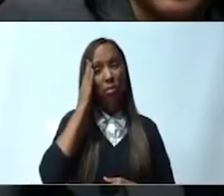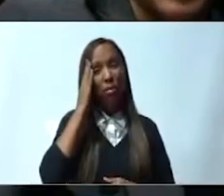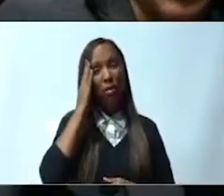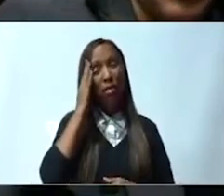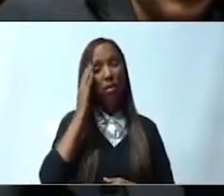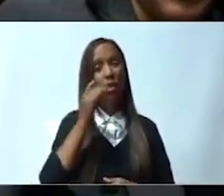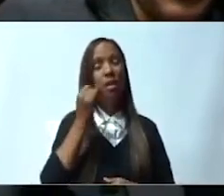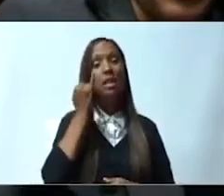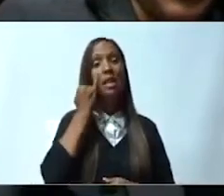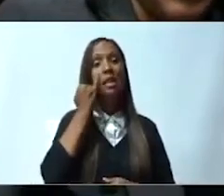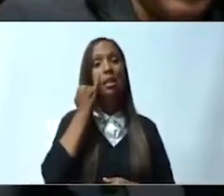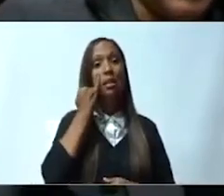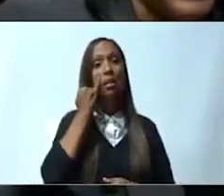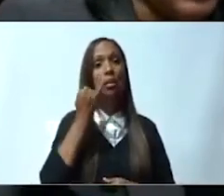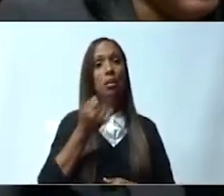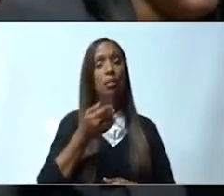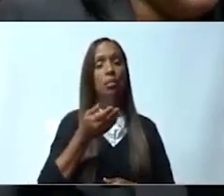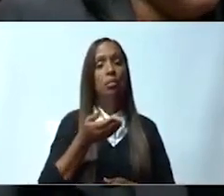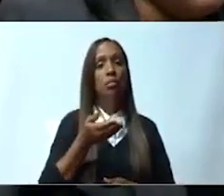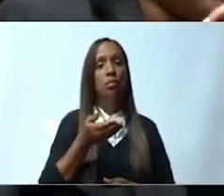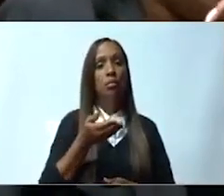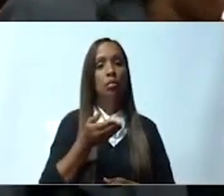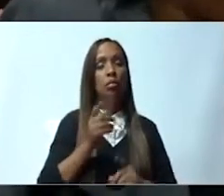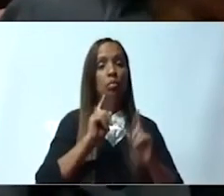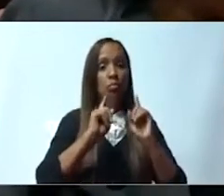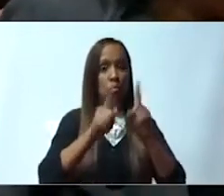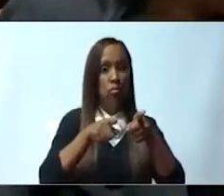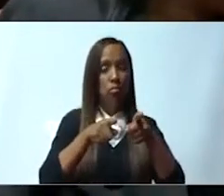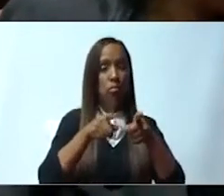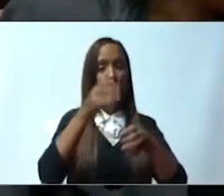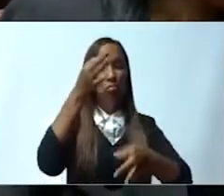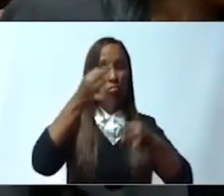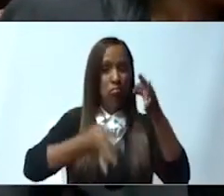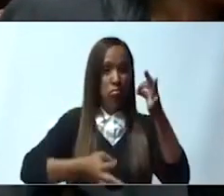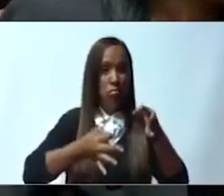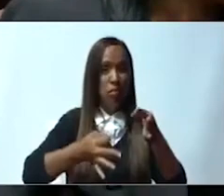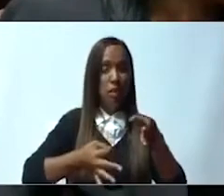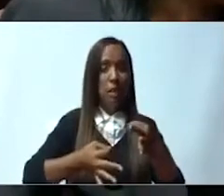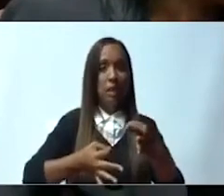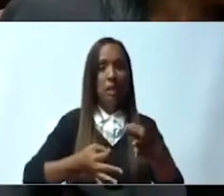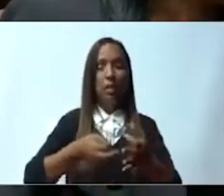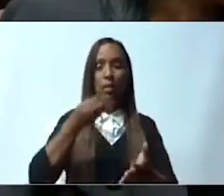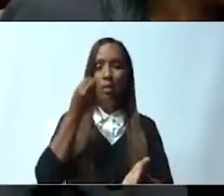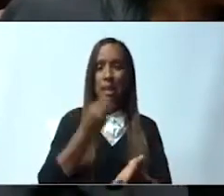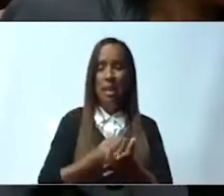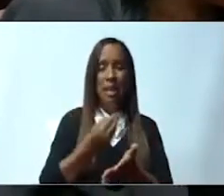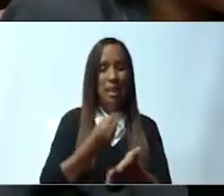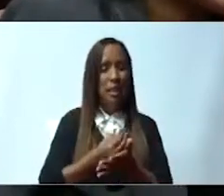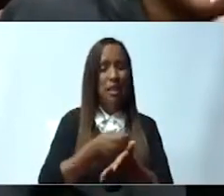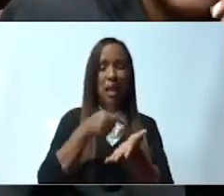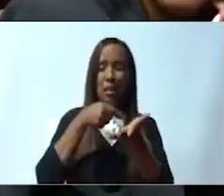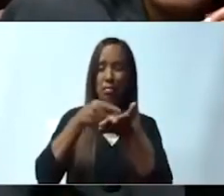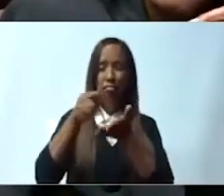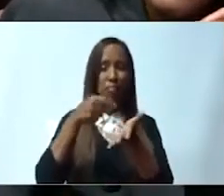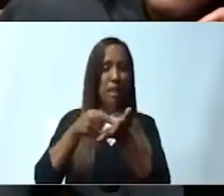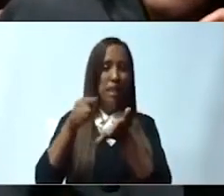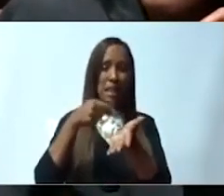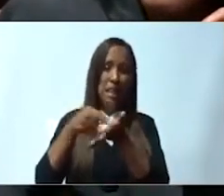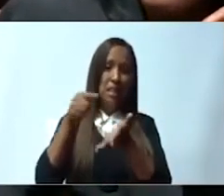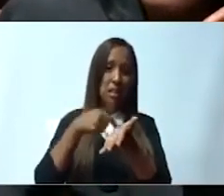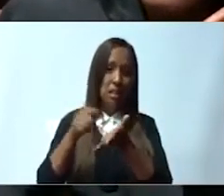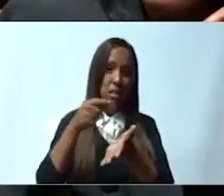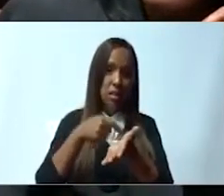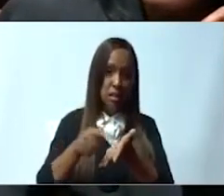veces nosotros como comerciantes nos vemos afectados hasta